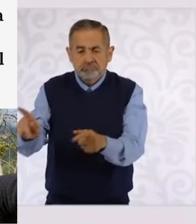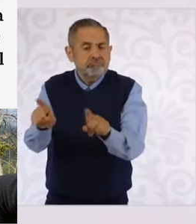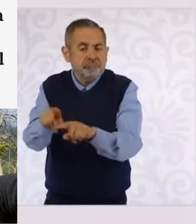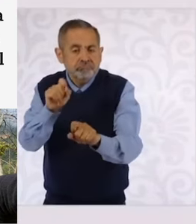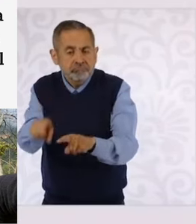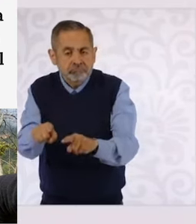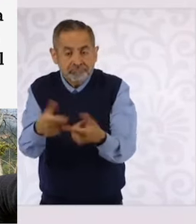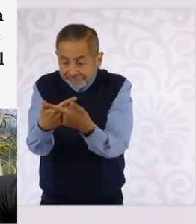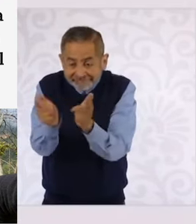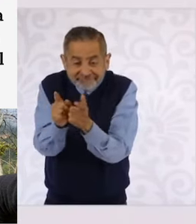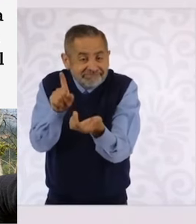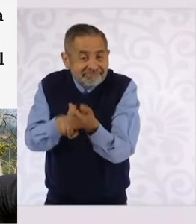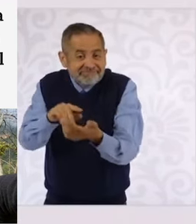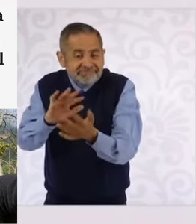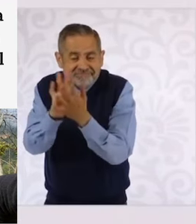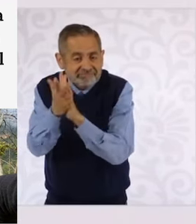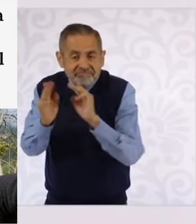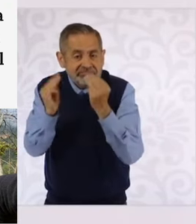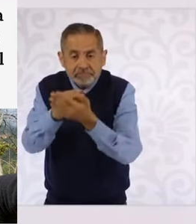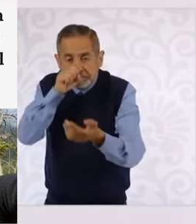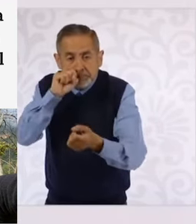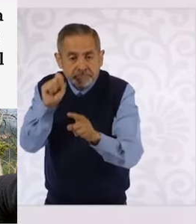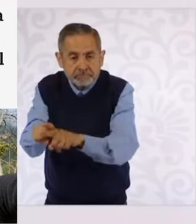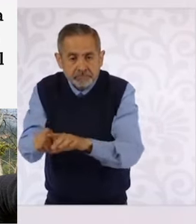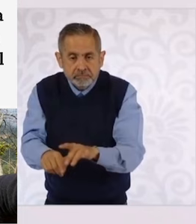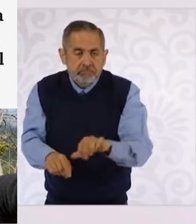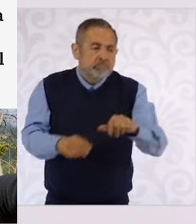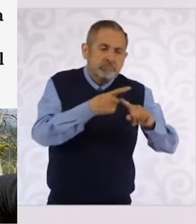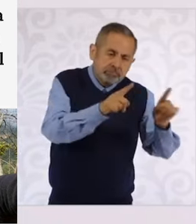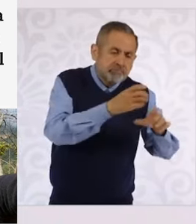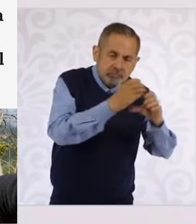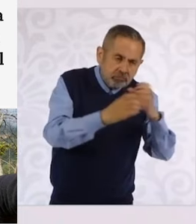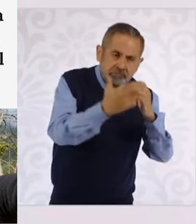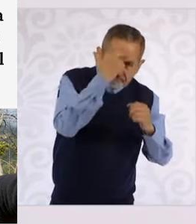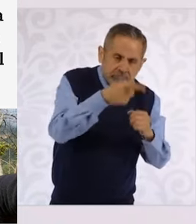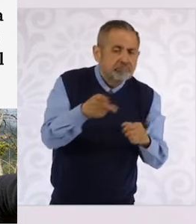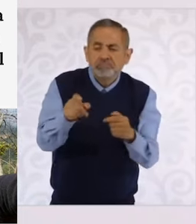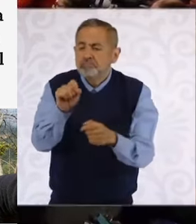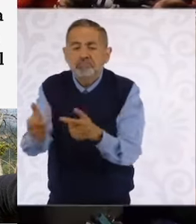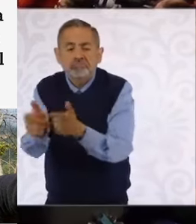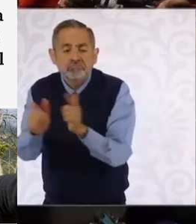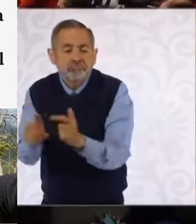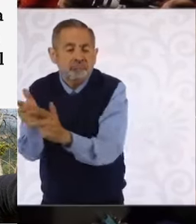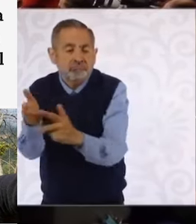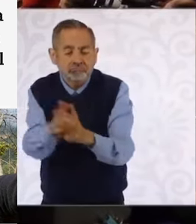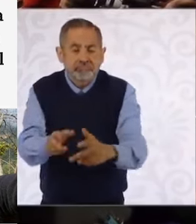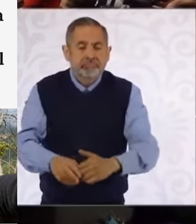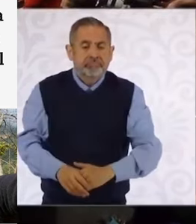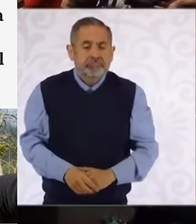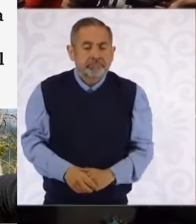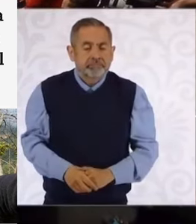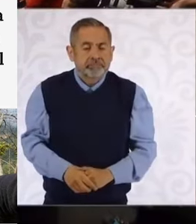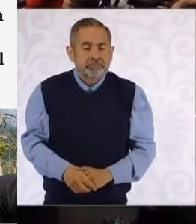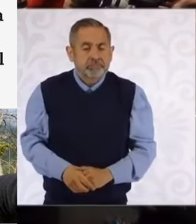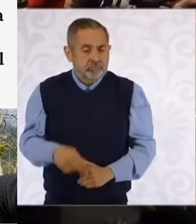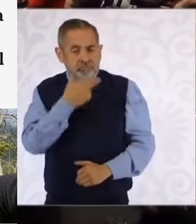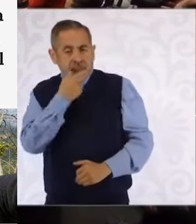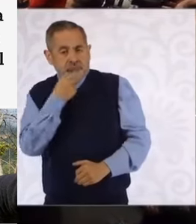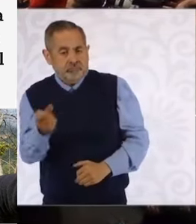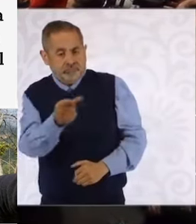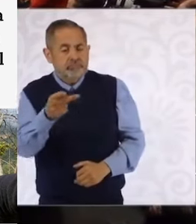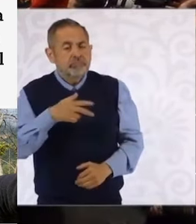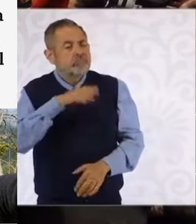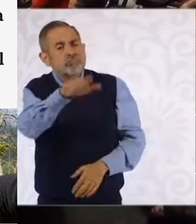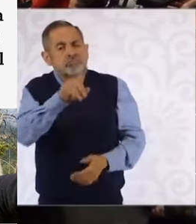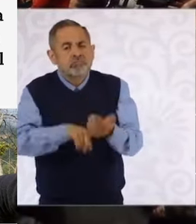relacionados Porque son el mismo grupo delincuencial diferentes móviles diferentes móviles mismo grupo sí preguntaba sobre el el tema de